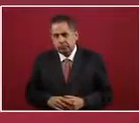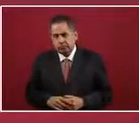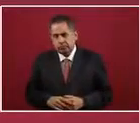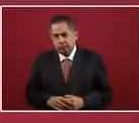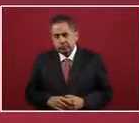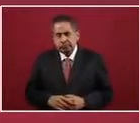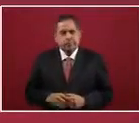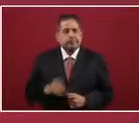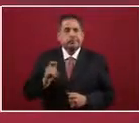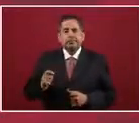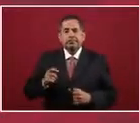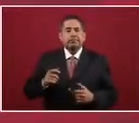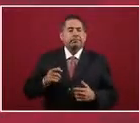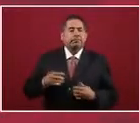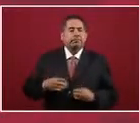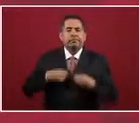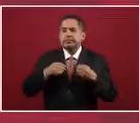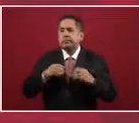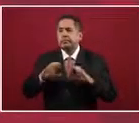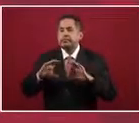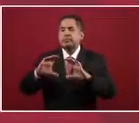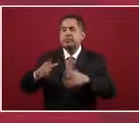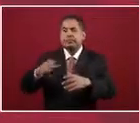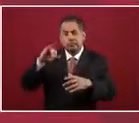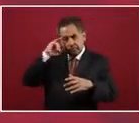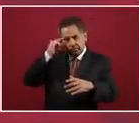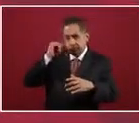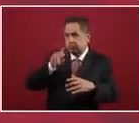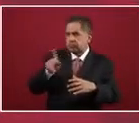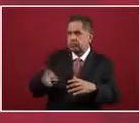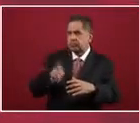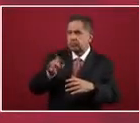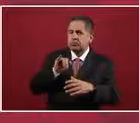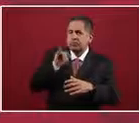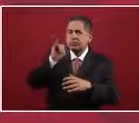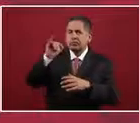los que viven en comunidades indígenas, en